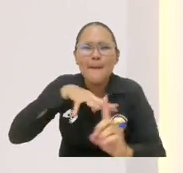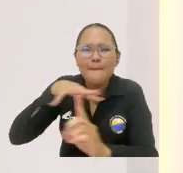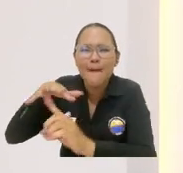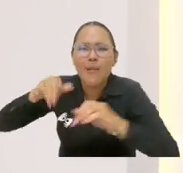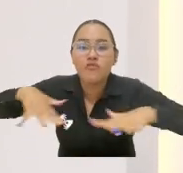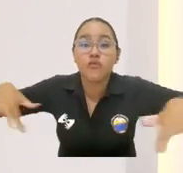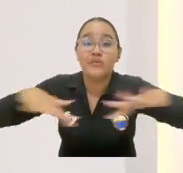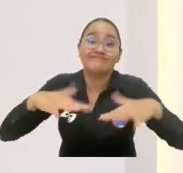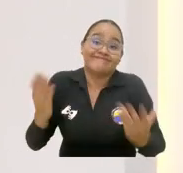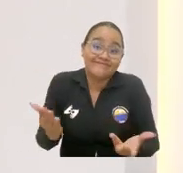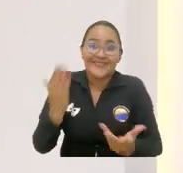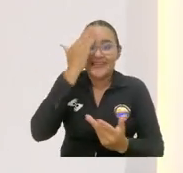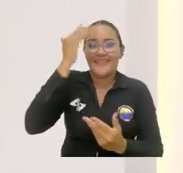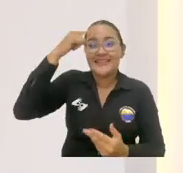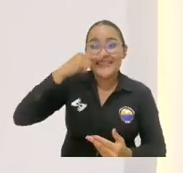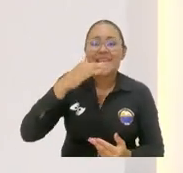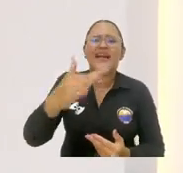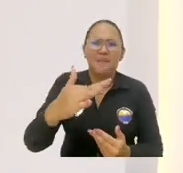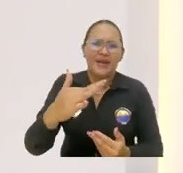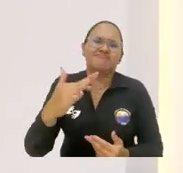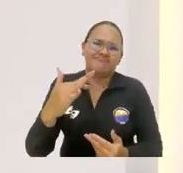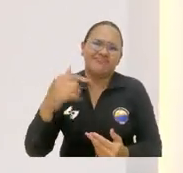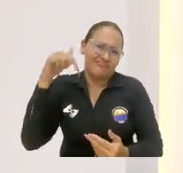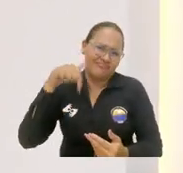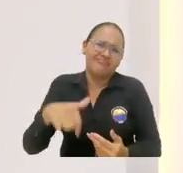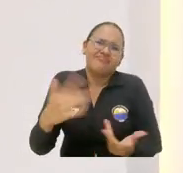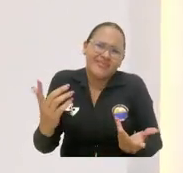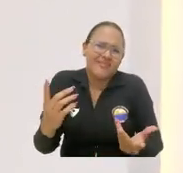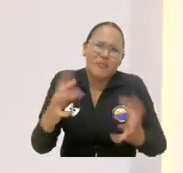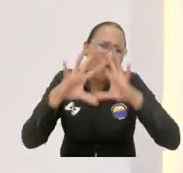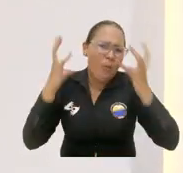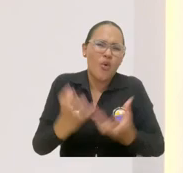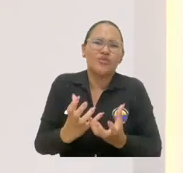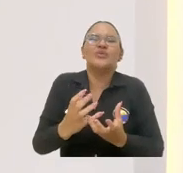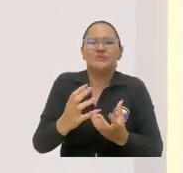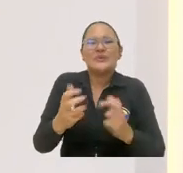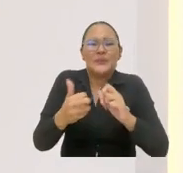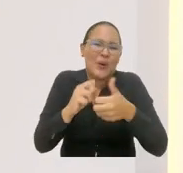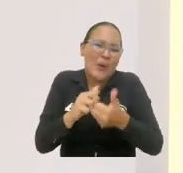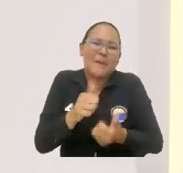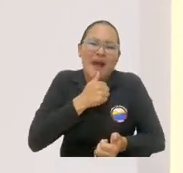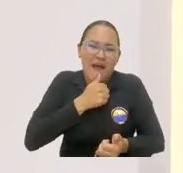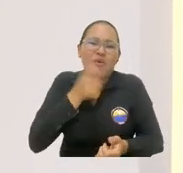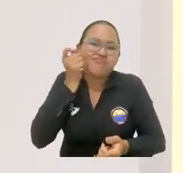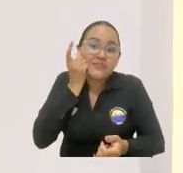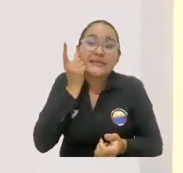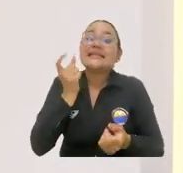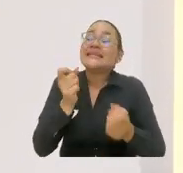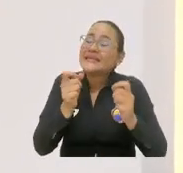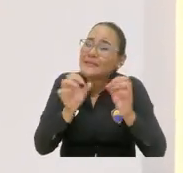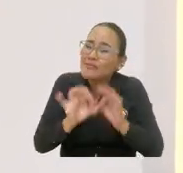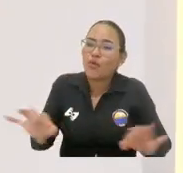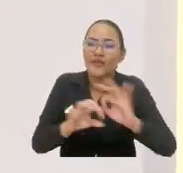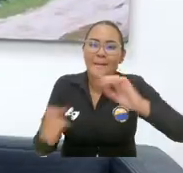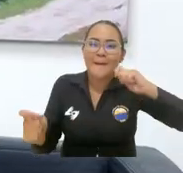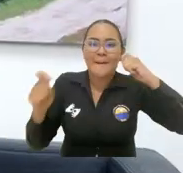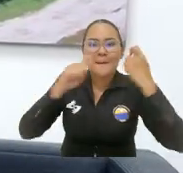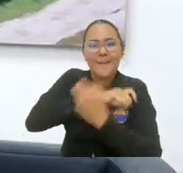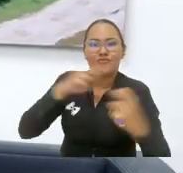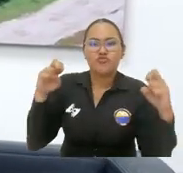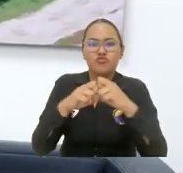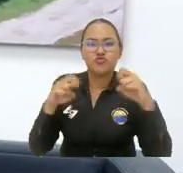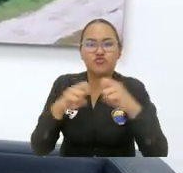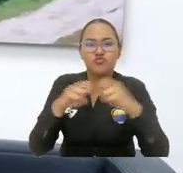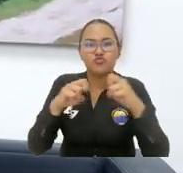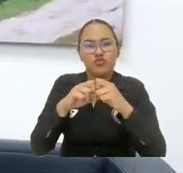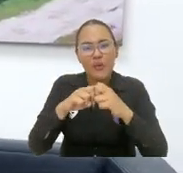agua. Santa Marta, al igual que todas las ciudades en el mundo, van a seguir teniendo problemas de abastecimiento, por eso tiene que hacer una transición hacia energías renovables. Cerrar